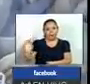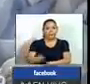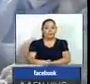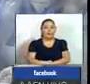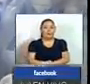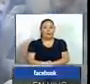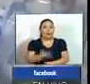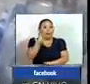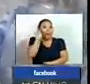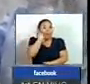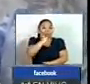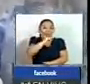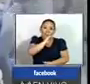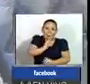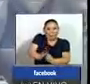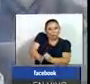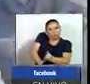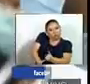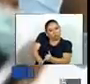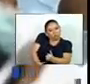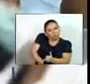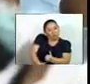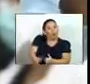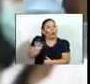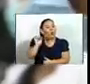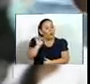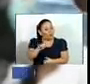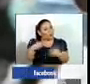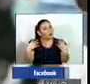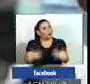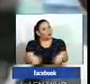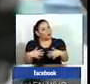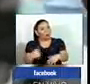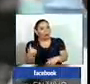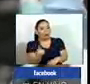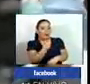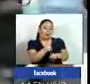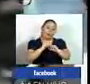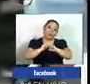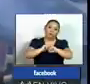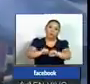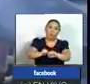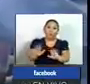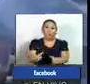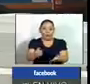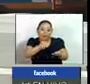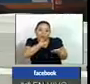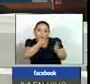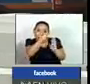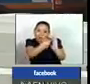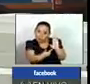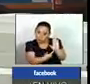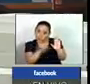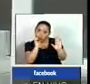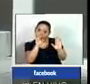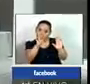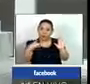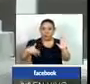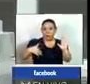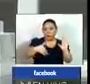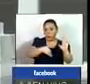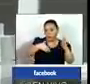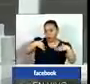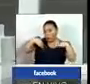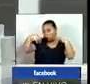Las enfermedades diarreicas agudas están generando muerte en el país. Y es que de acuerdo al último reporte epidemiológico del Ministerio de